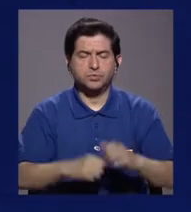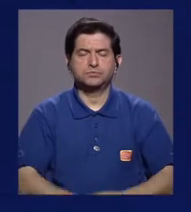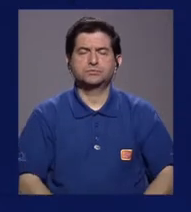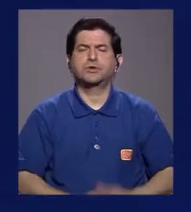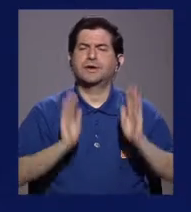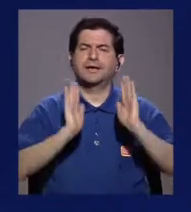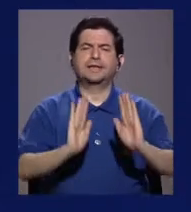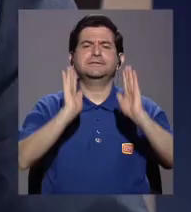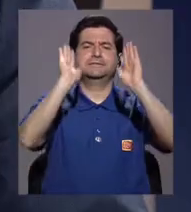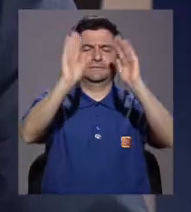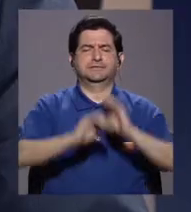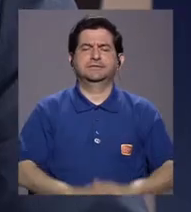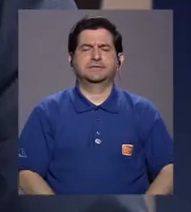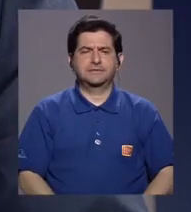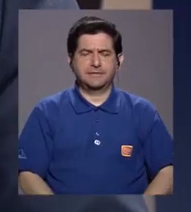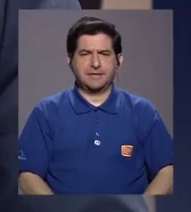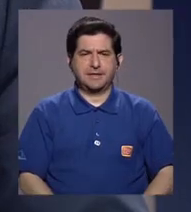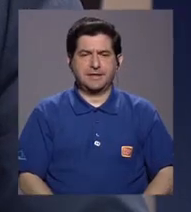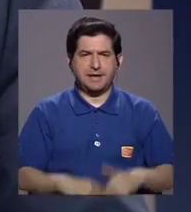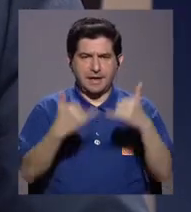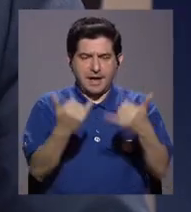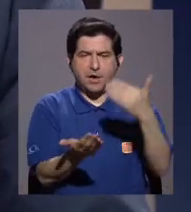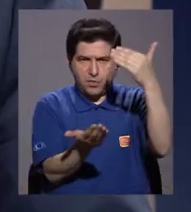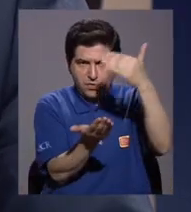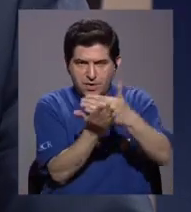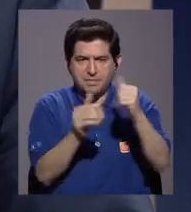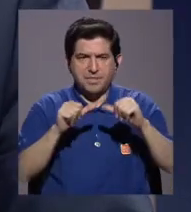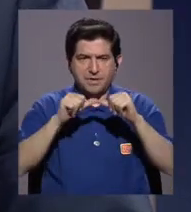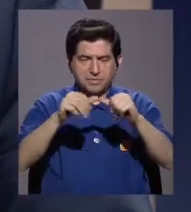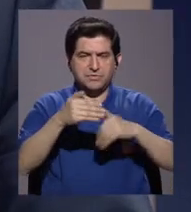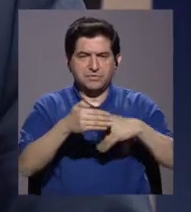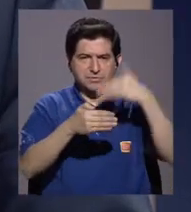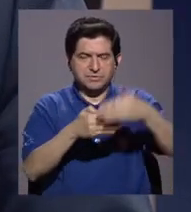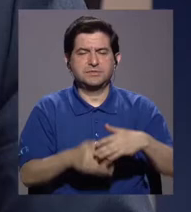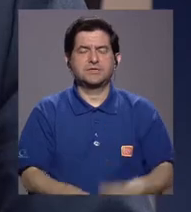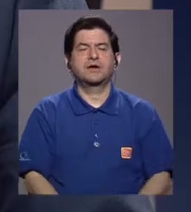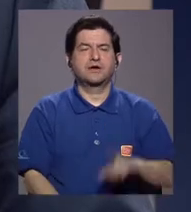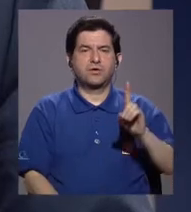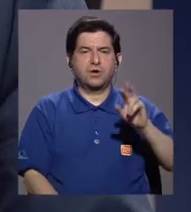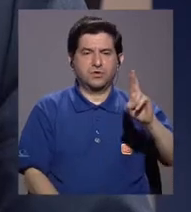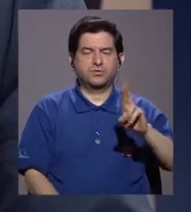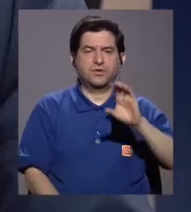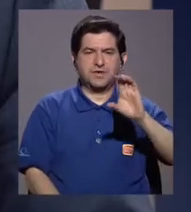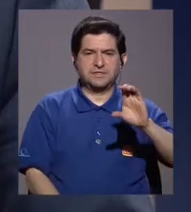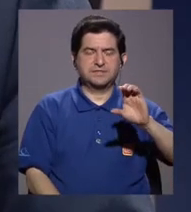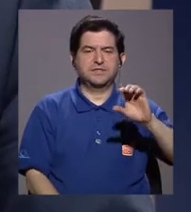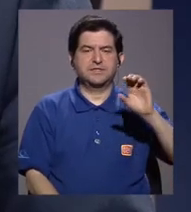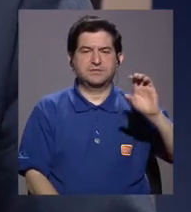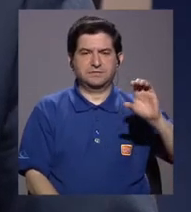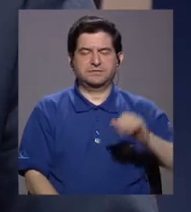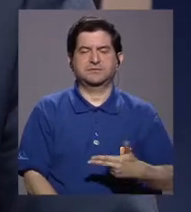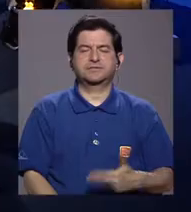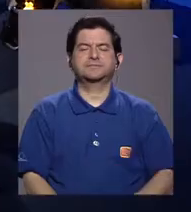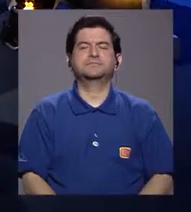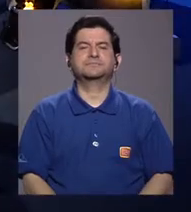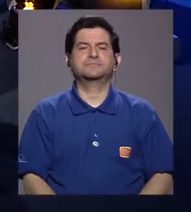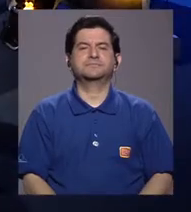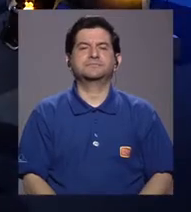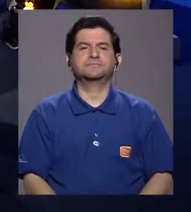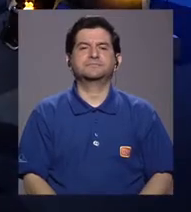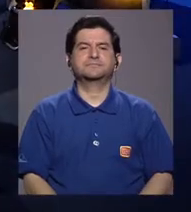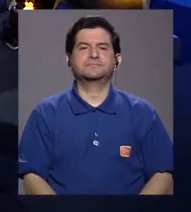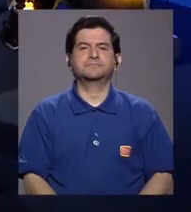con la salud bueno excelente vamos a una paz a una pausa y regresamos con el doctor castillo chávez